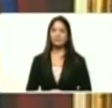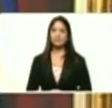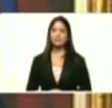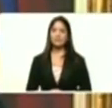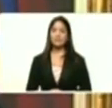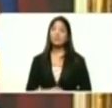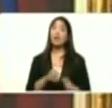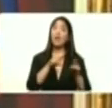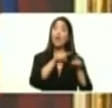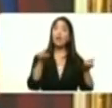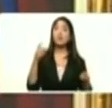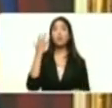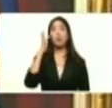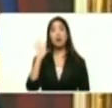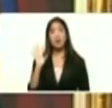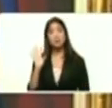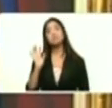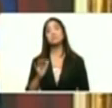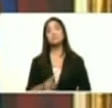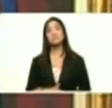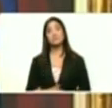Ellos creen que, bueno...